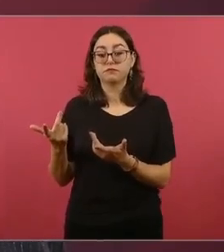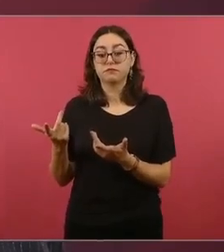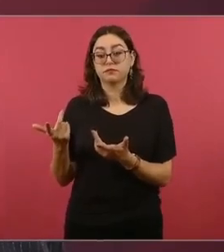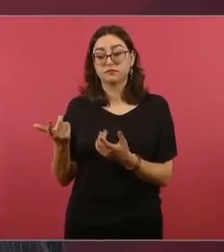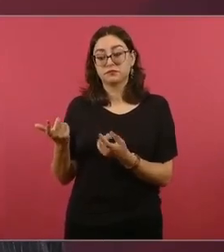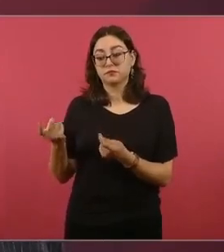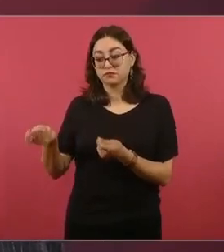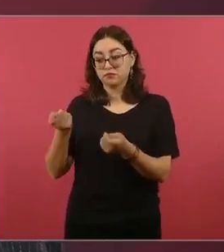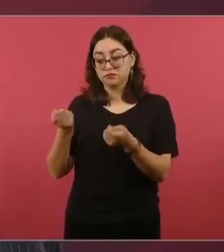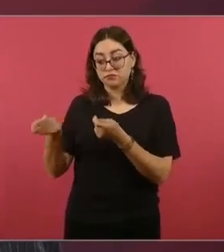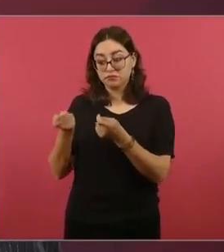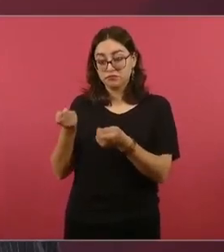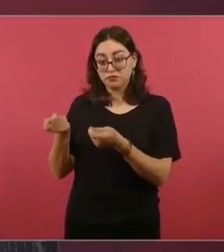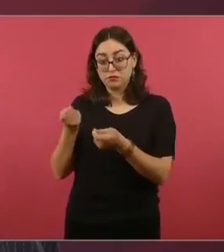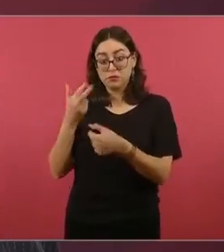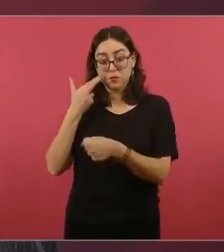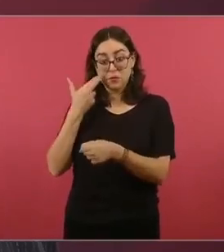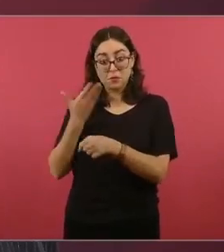manejaron de manera